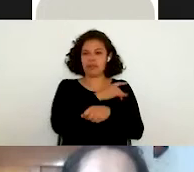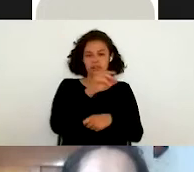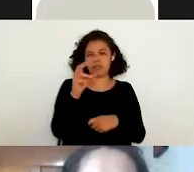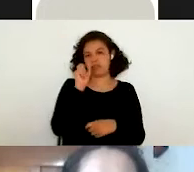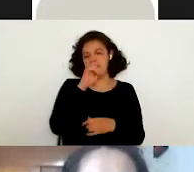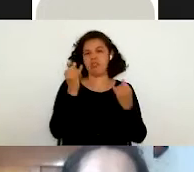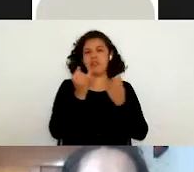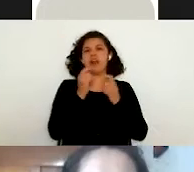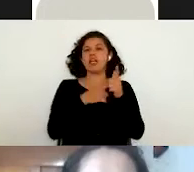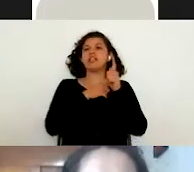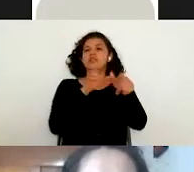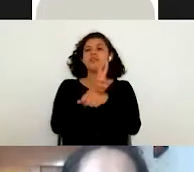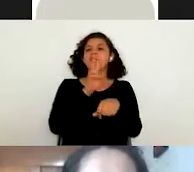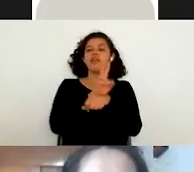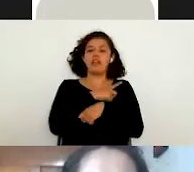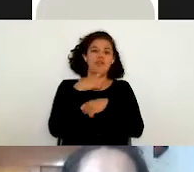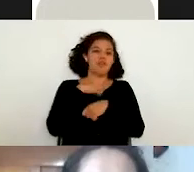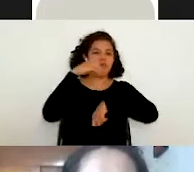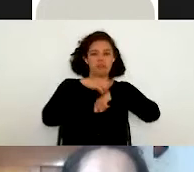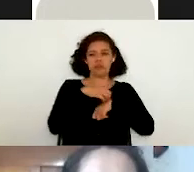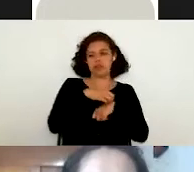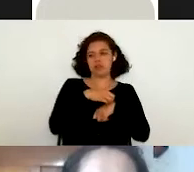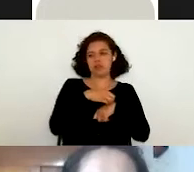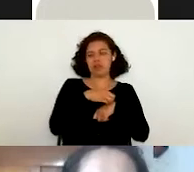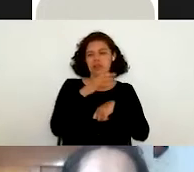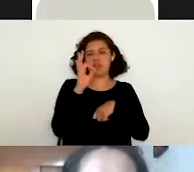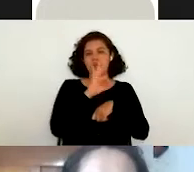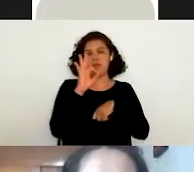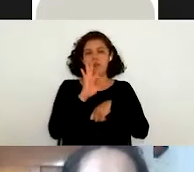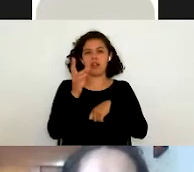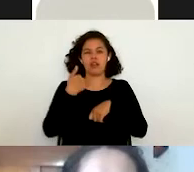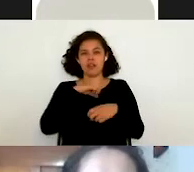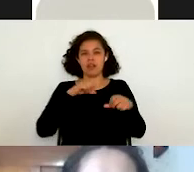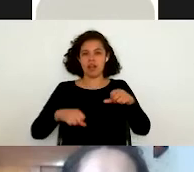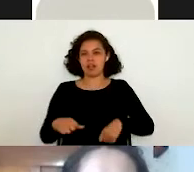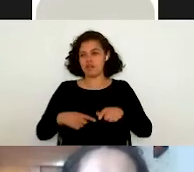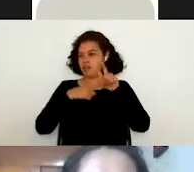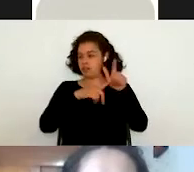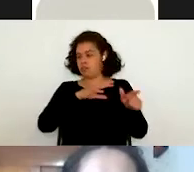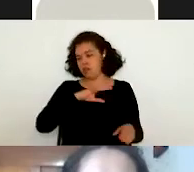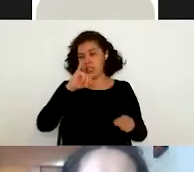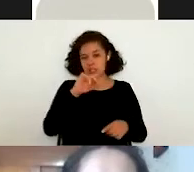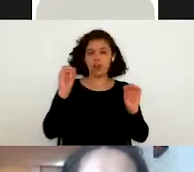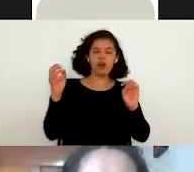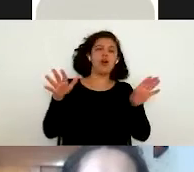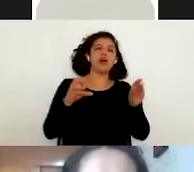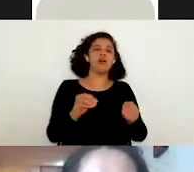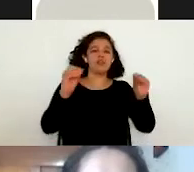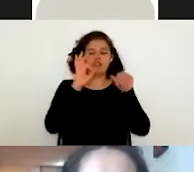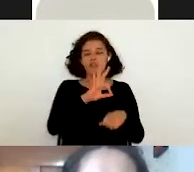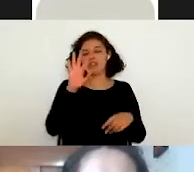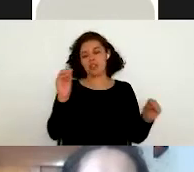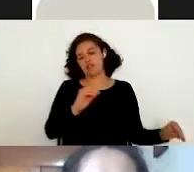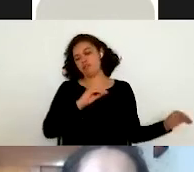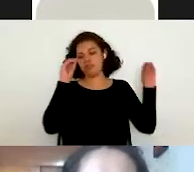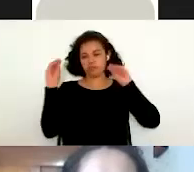en el seguimiento y mirar si puedo continuar con las actividades que tengo o las puedo cambiar por otras para no